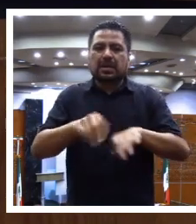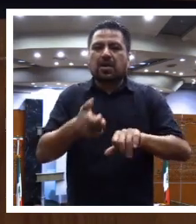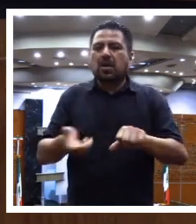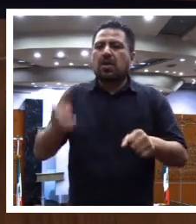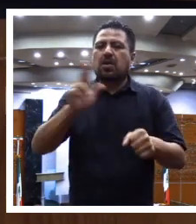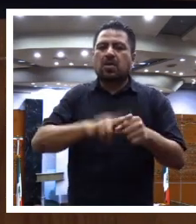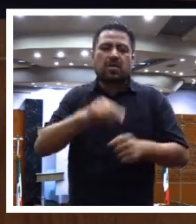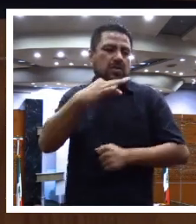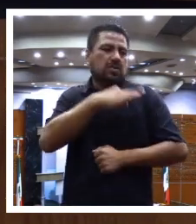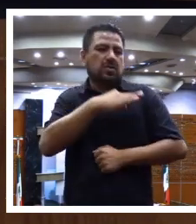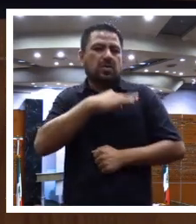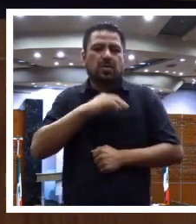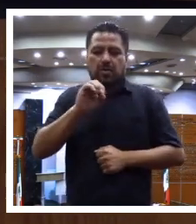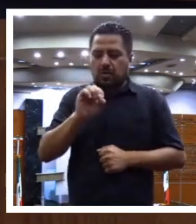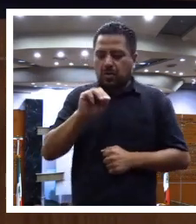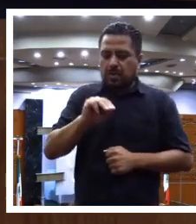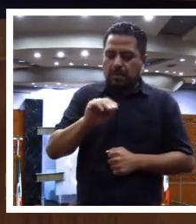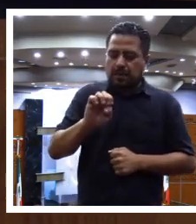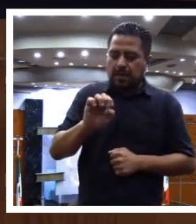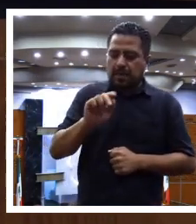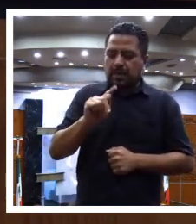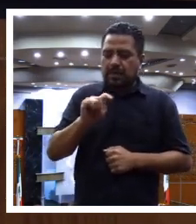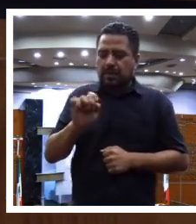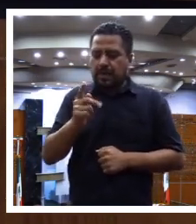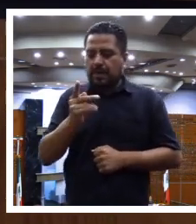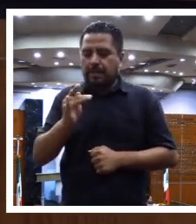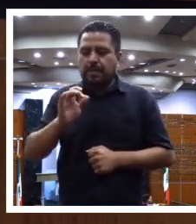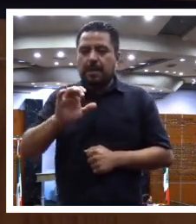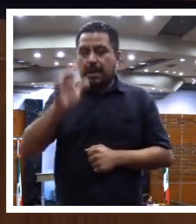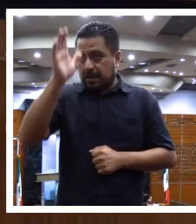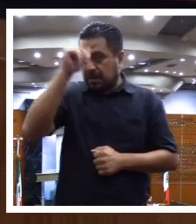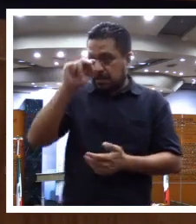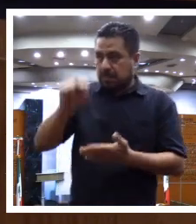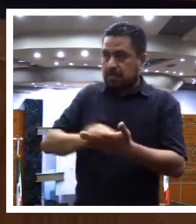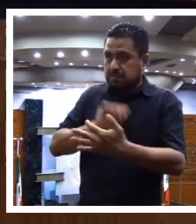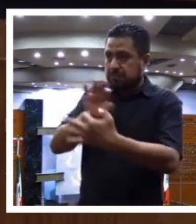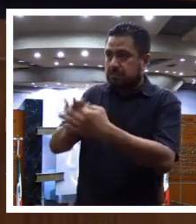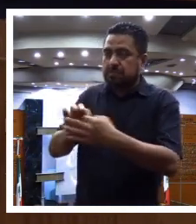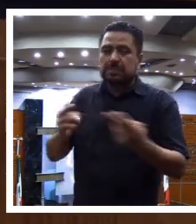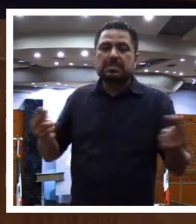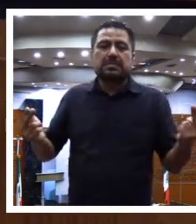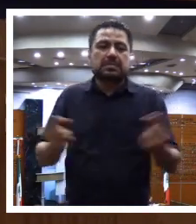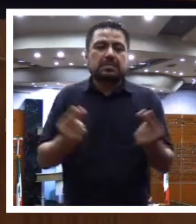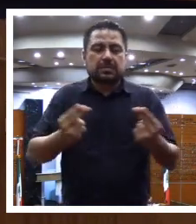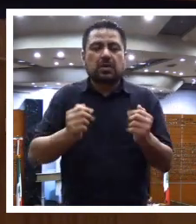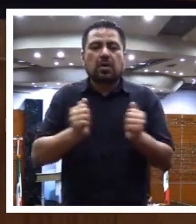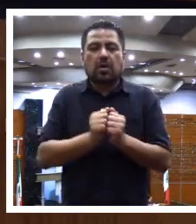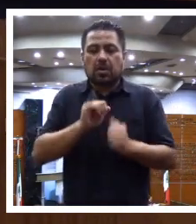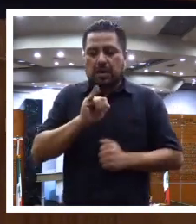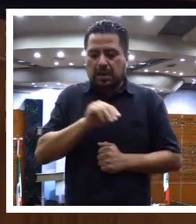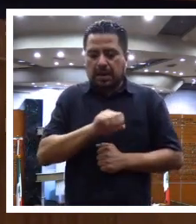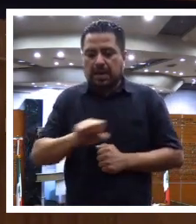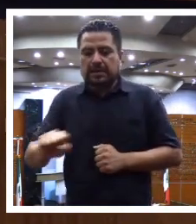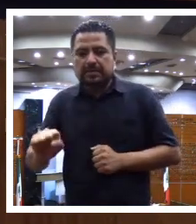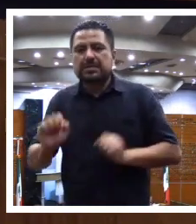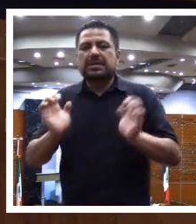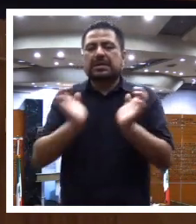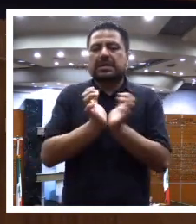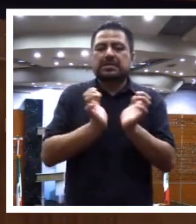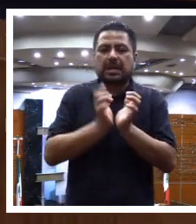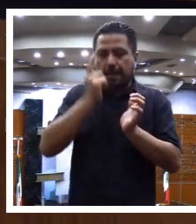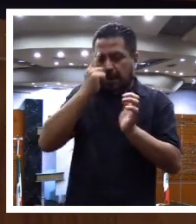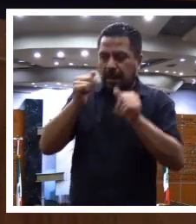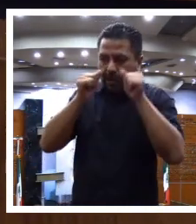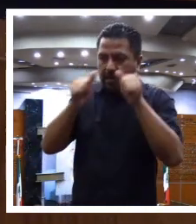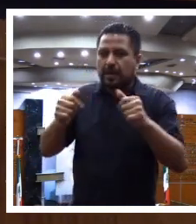clínica de hemodiálisis de Ometepec, que se generen los convenios que resulten necesarios con el IMSS, el ISSSTE, para